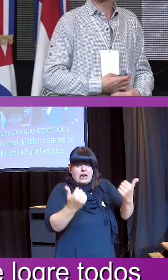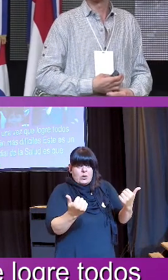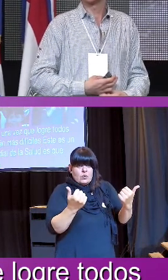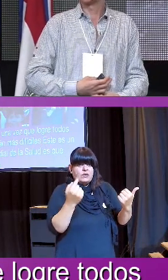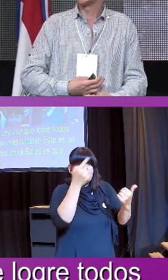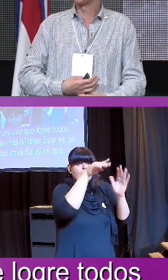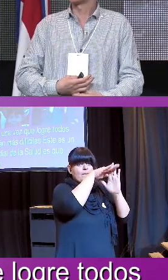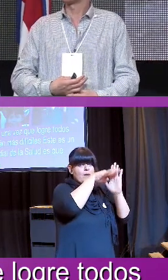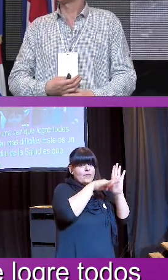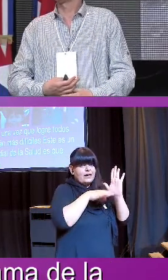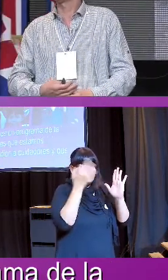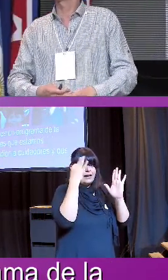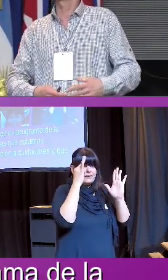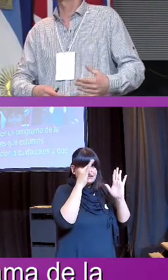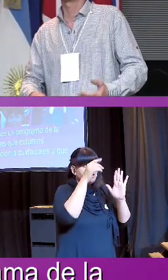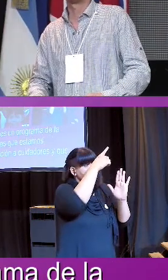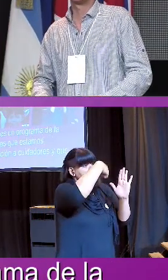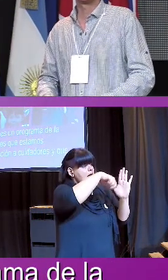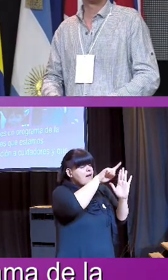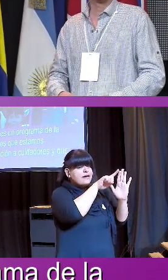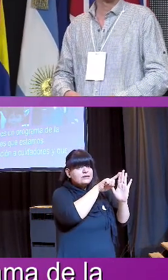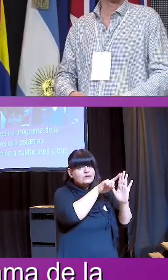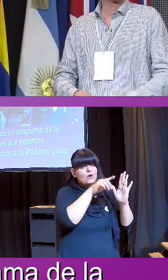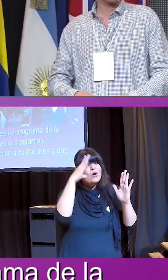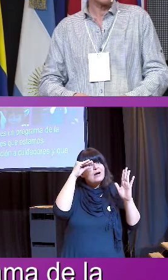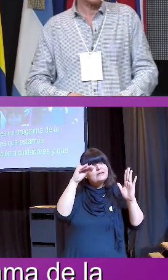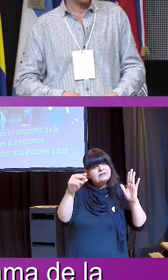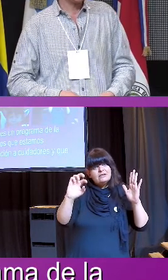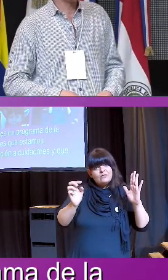lo que hace es formar a los padres en un programa bastante largo,